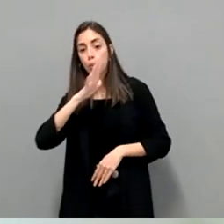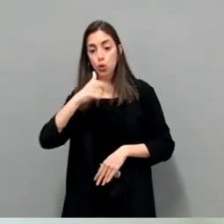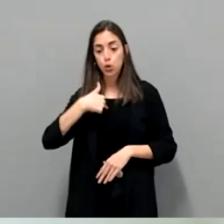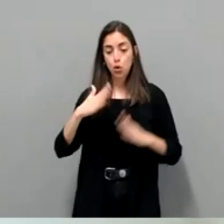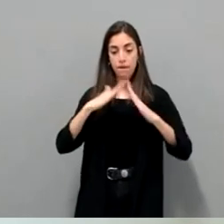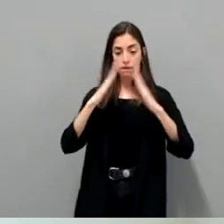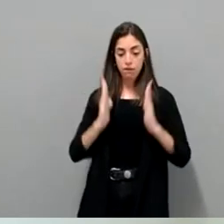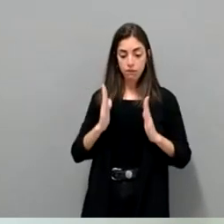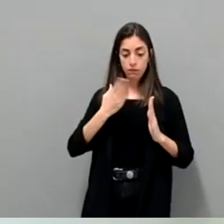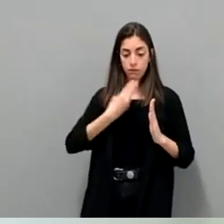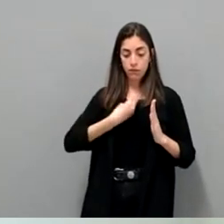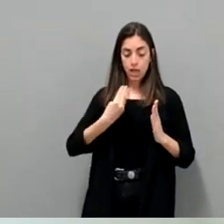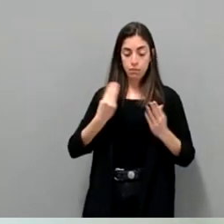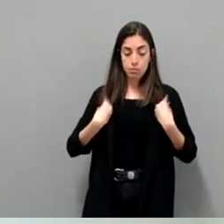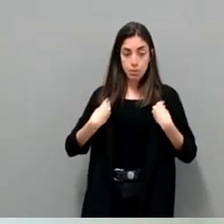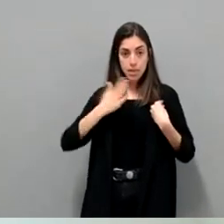apoyo de asistente personal,